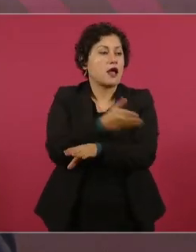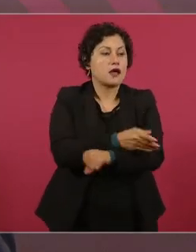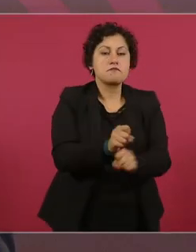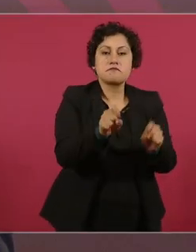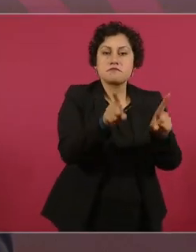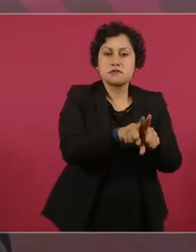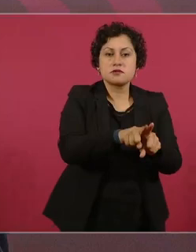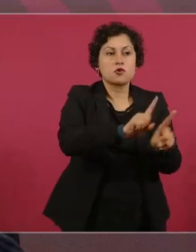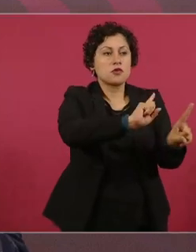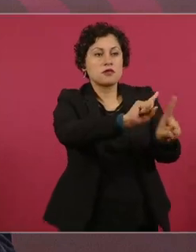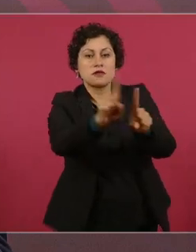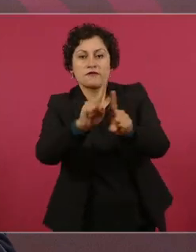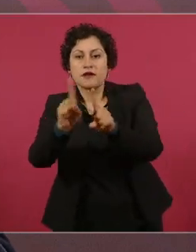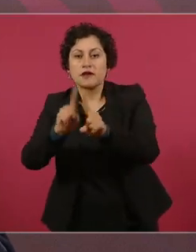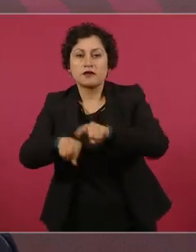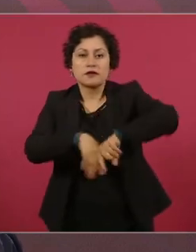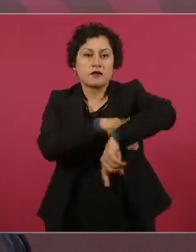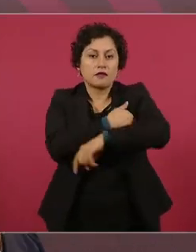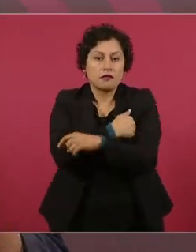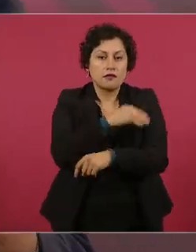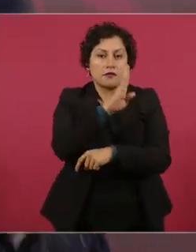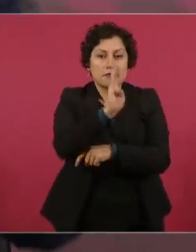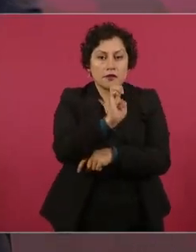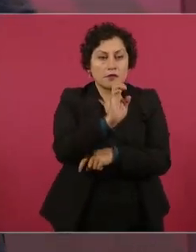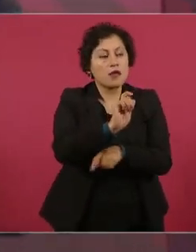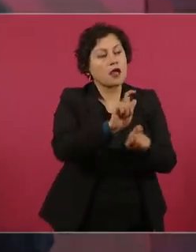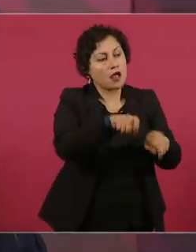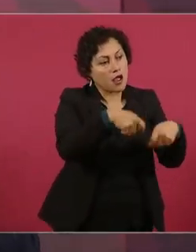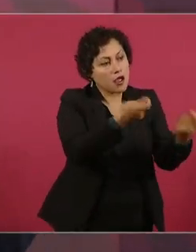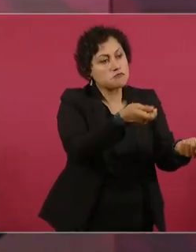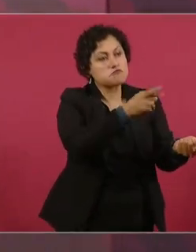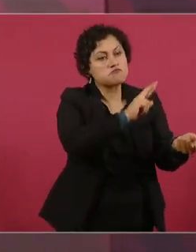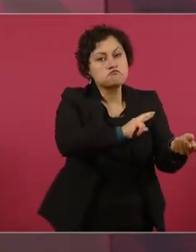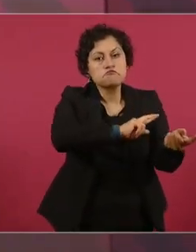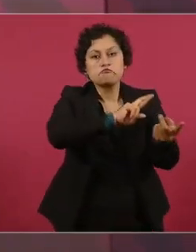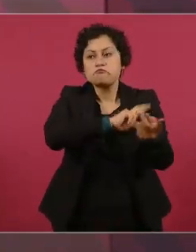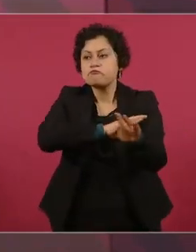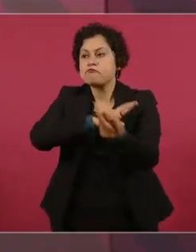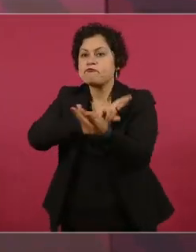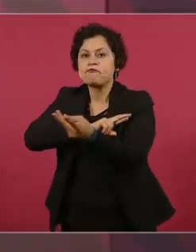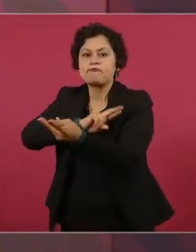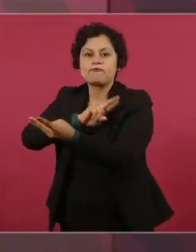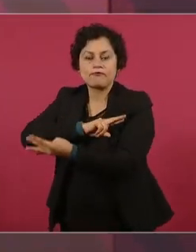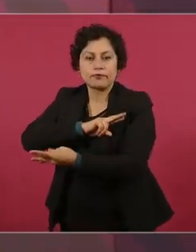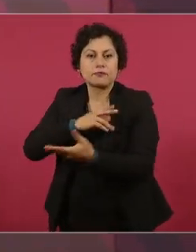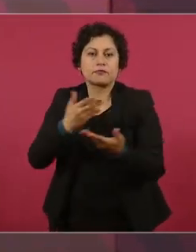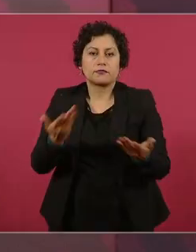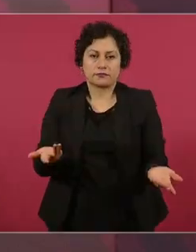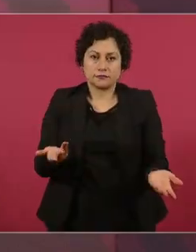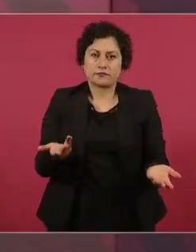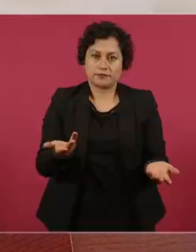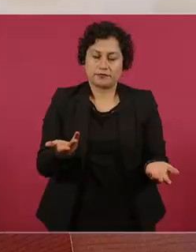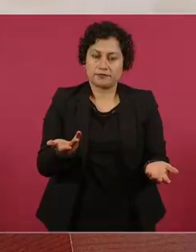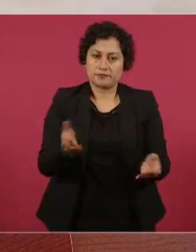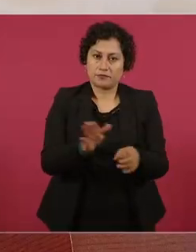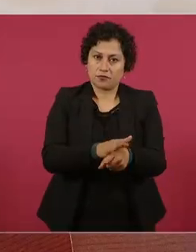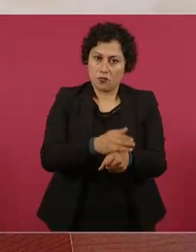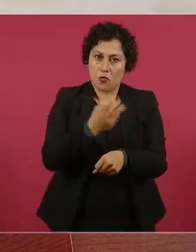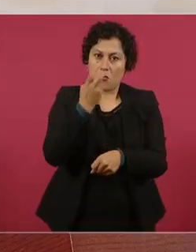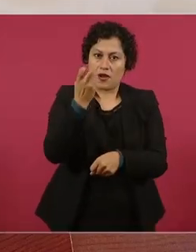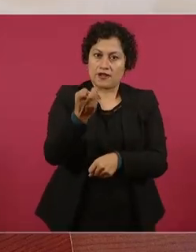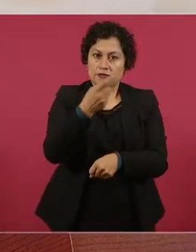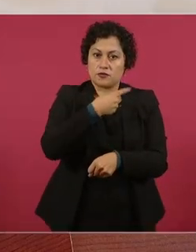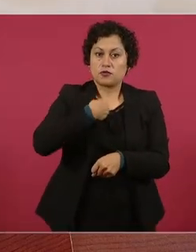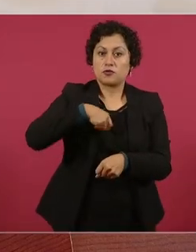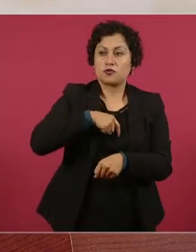Entonces, y encontramos esto que hemos denunciado